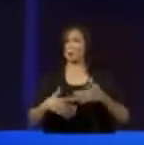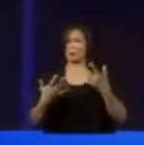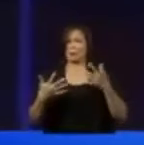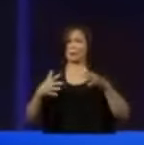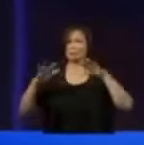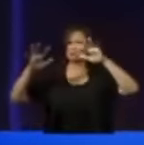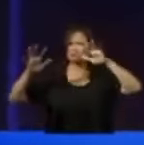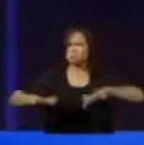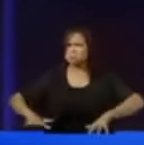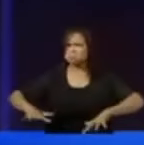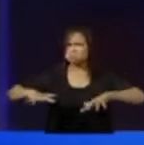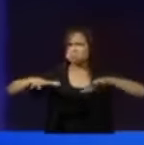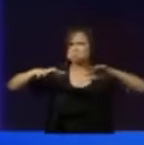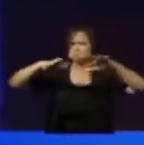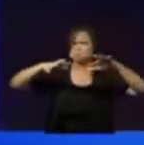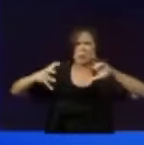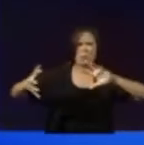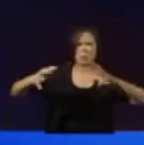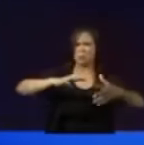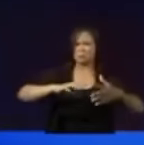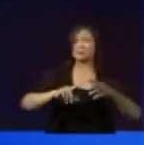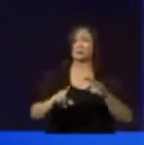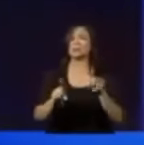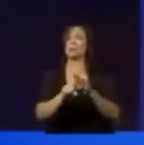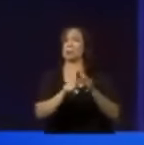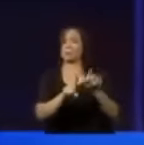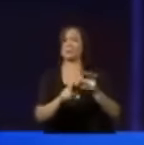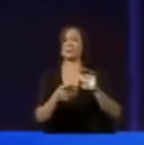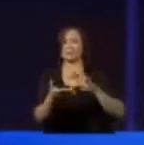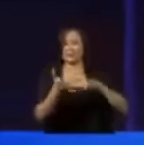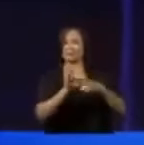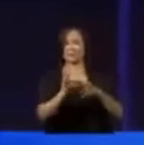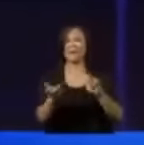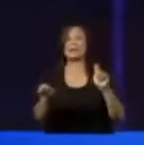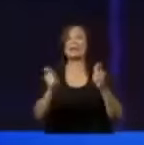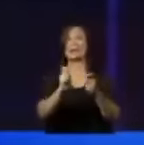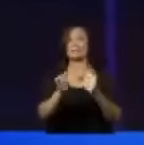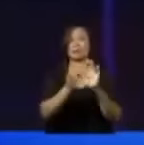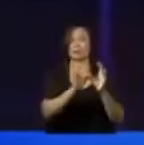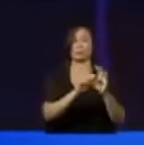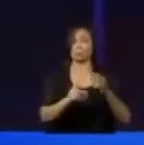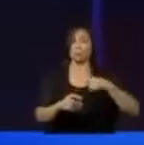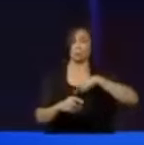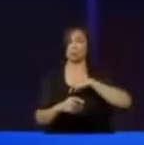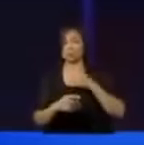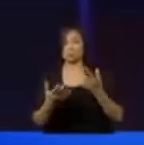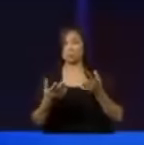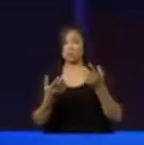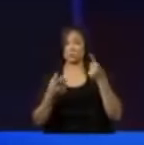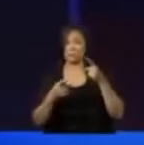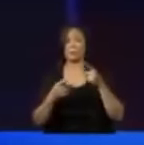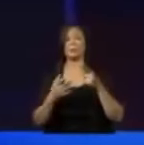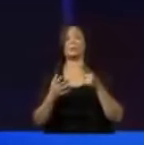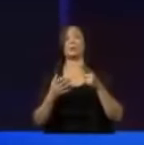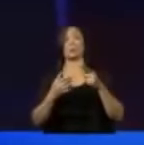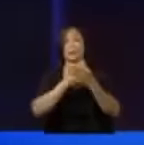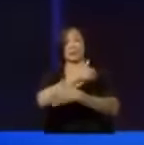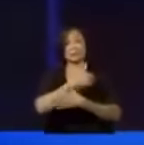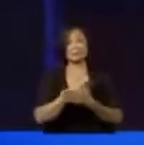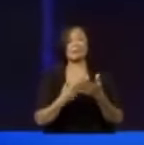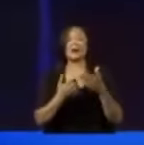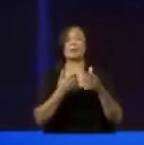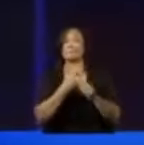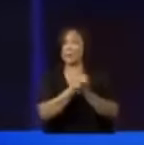insólita, sin precedentes. Por lo tanto, nosotros que no hemos producido en nuestro país ese cambio climático, somos los países